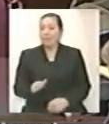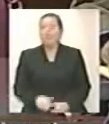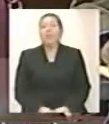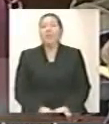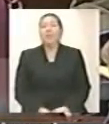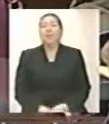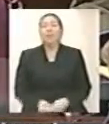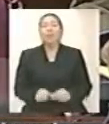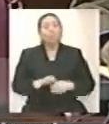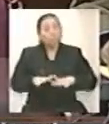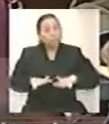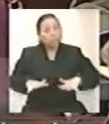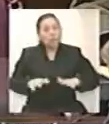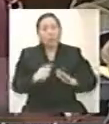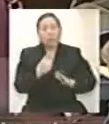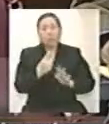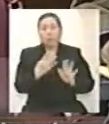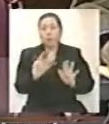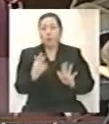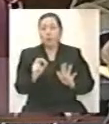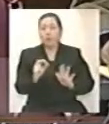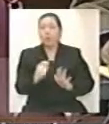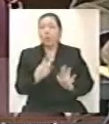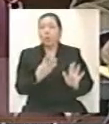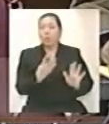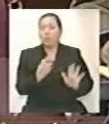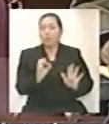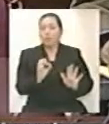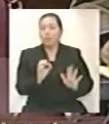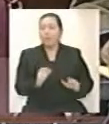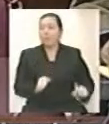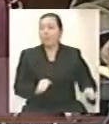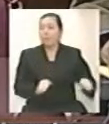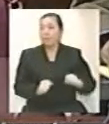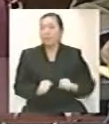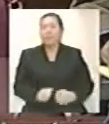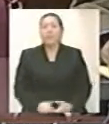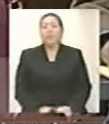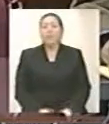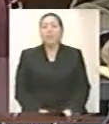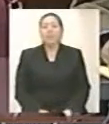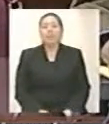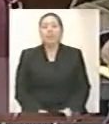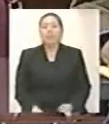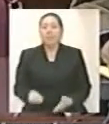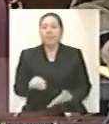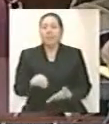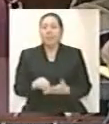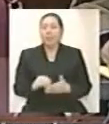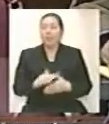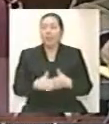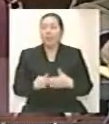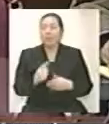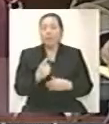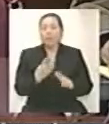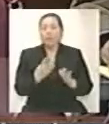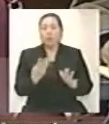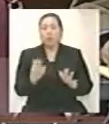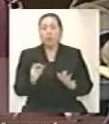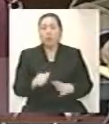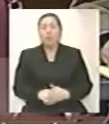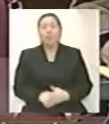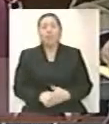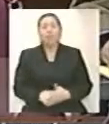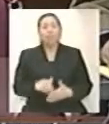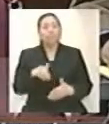de masas. Entre los años 80 y 90, un sector de la izquierda se proyecta en democracia. En las elecciones generales del 80 se propone